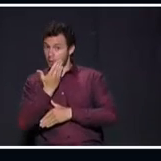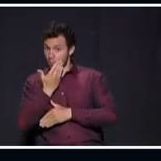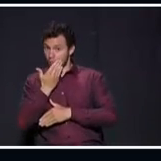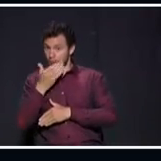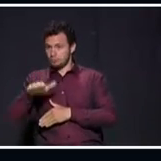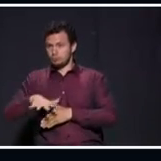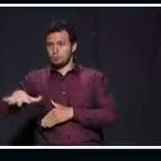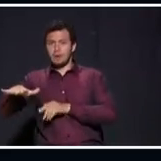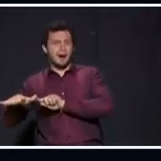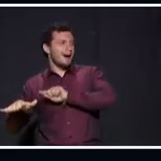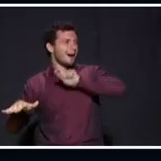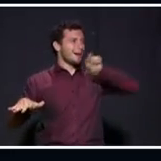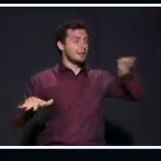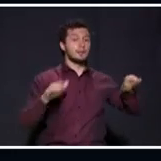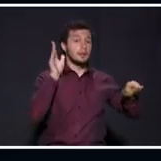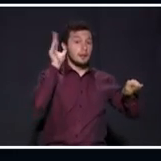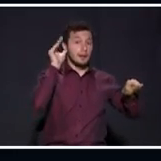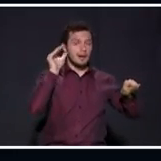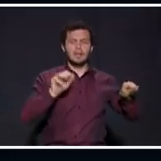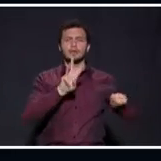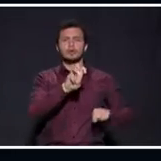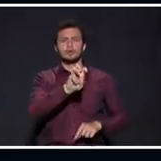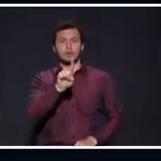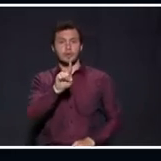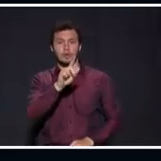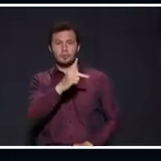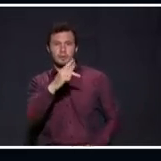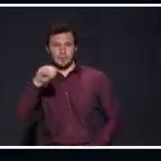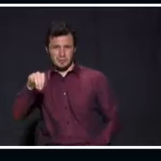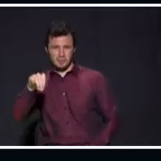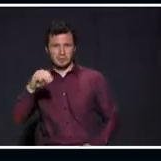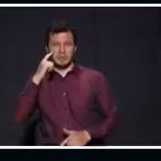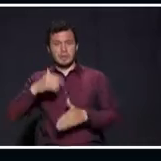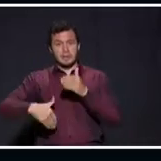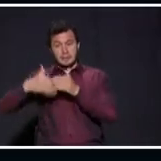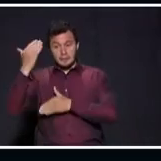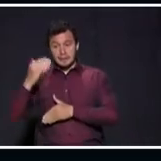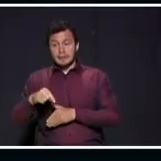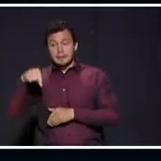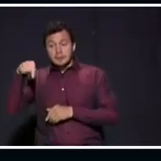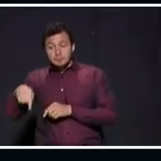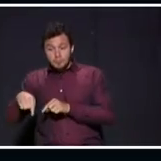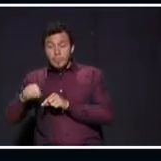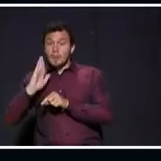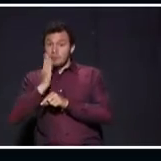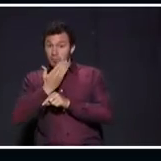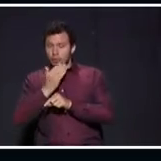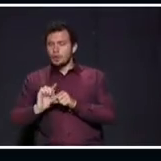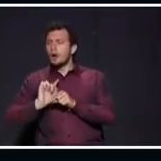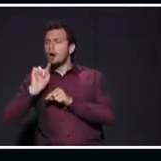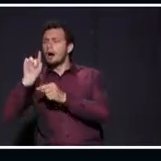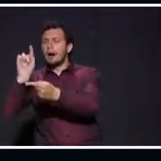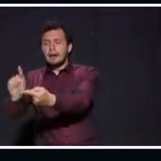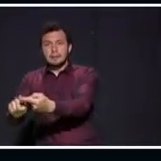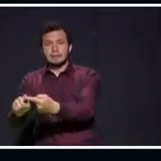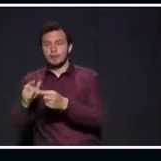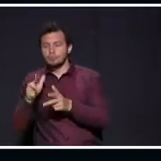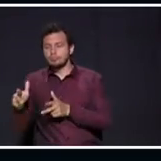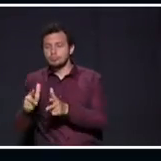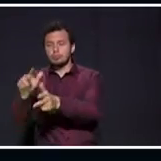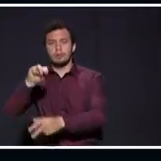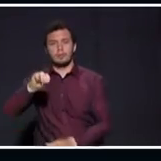kilómetros se definieron tres tramos uno del río magdalena a barbosa y otro de barbosa caldas y el tercer tramo desde